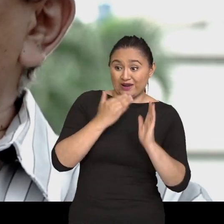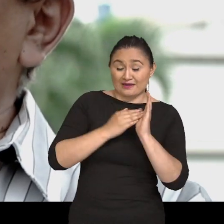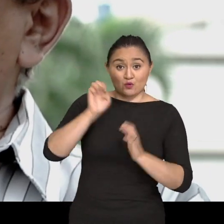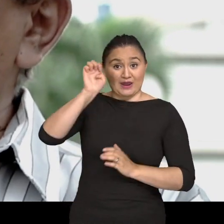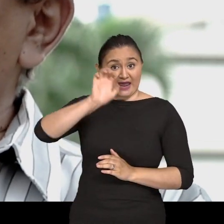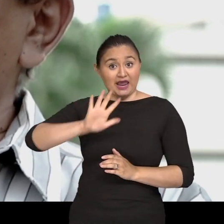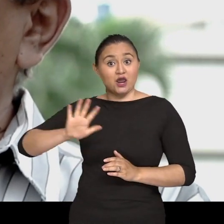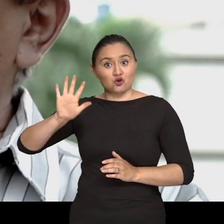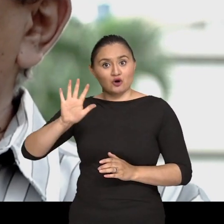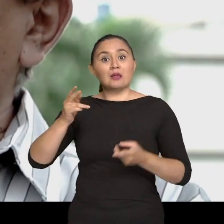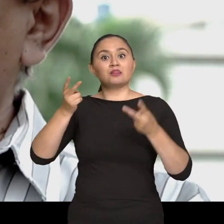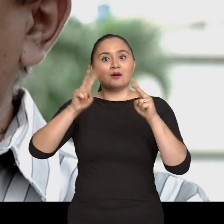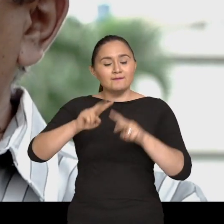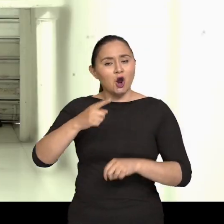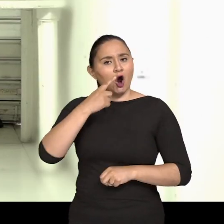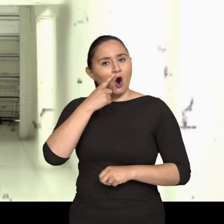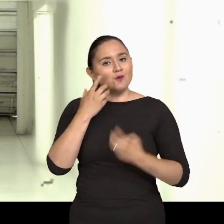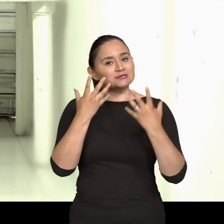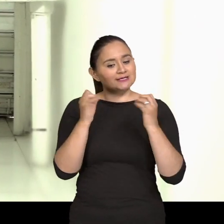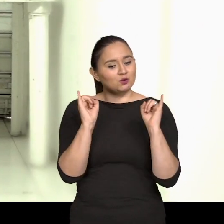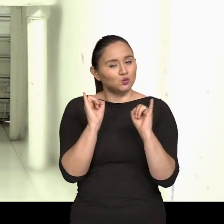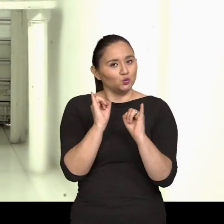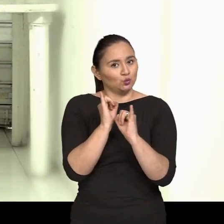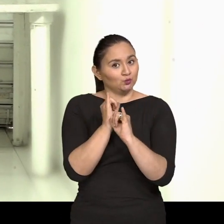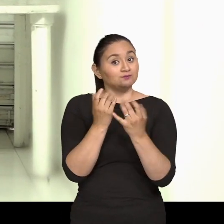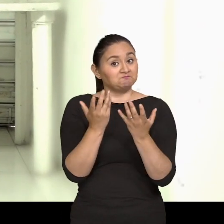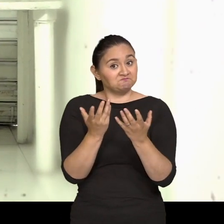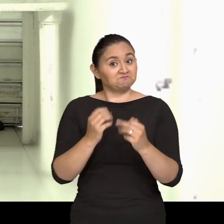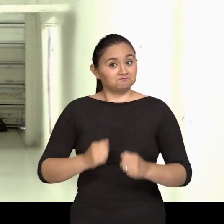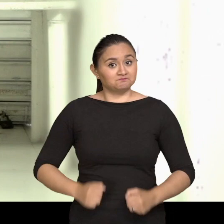comienza también la competencia a nivel de los barbones